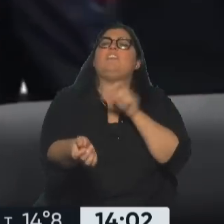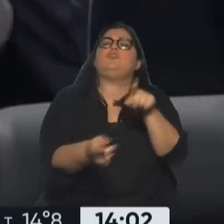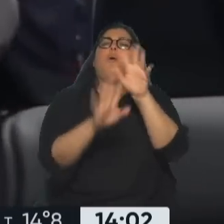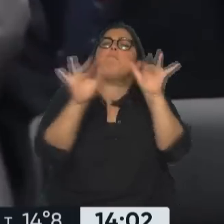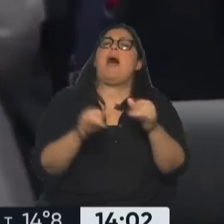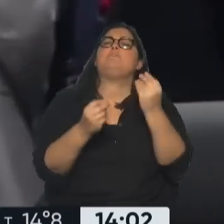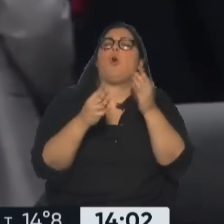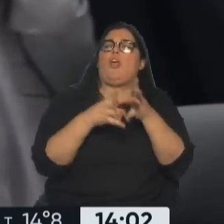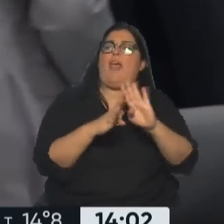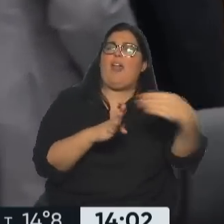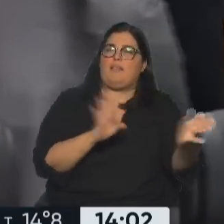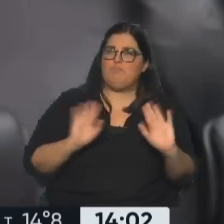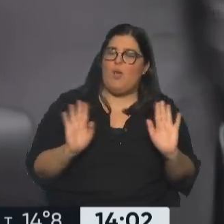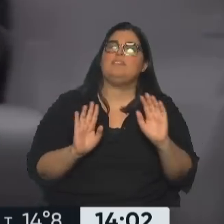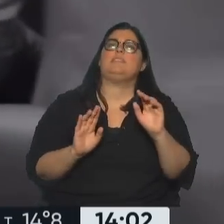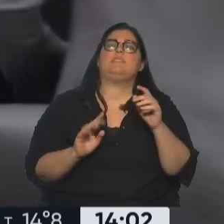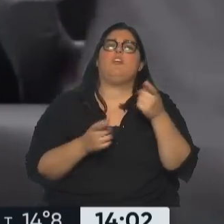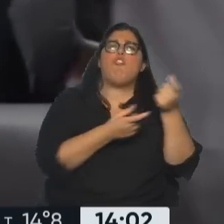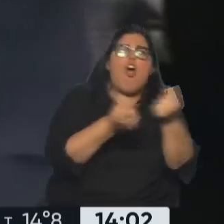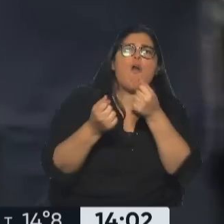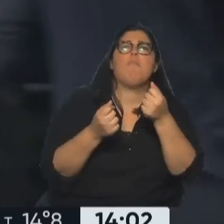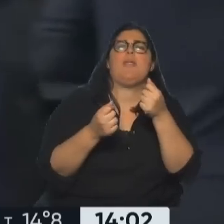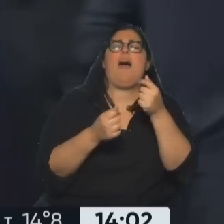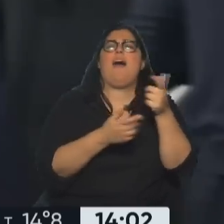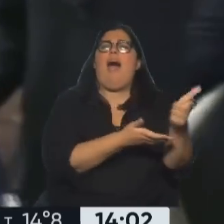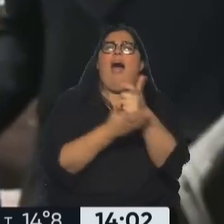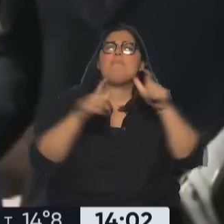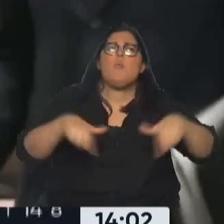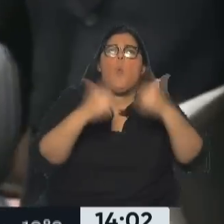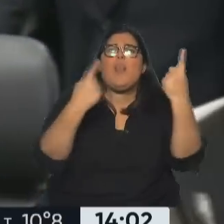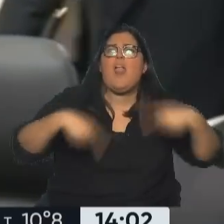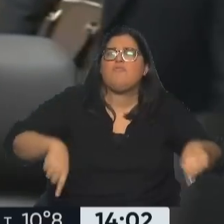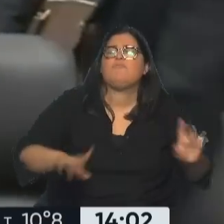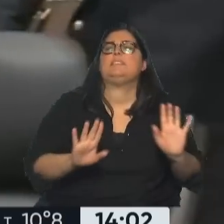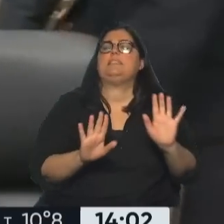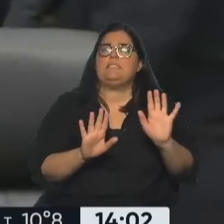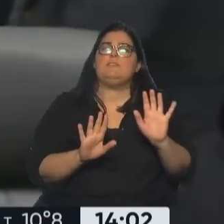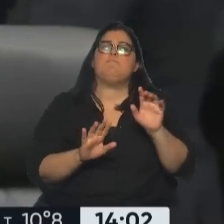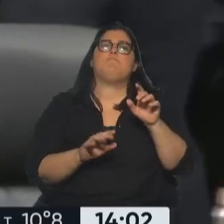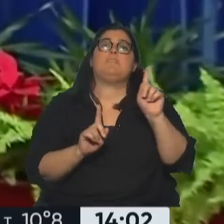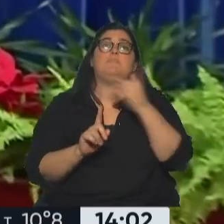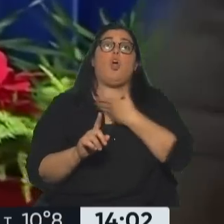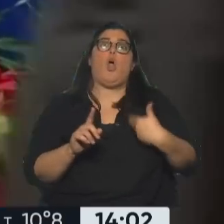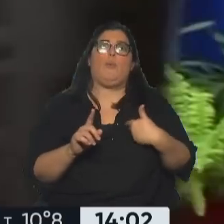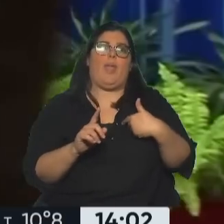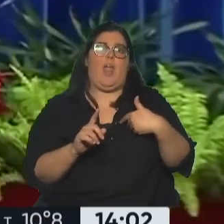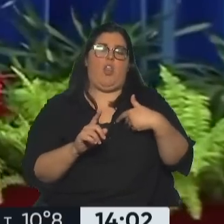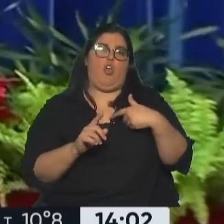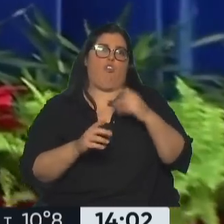posguerra, la posibilidad de adquirir armas nucleares, estuvieron en relación directa con las amenazas percibidas por su gobierno a nivel